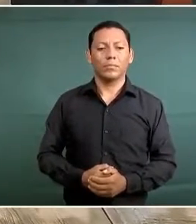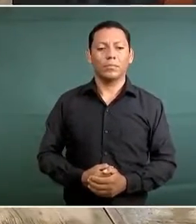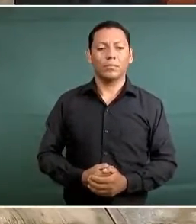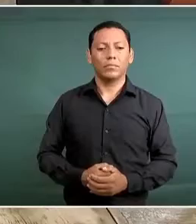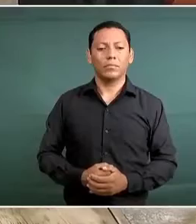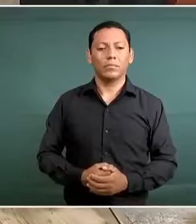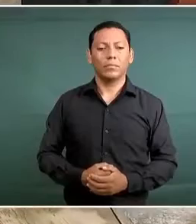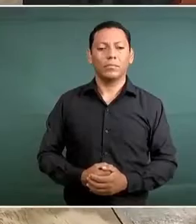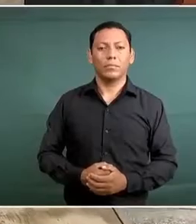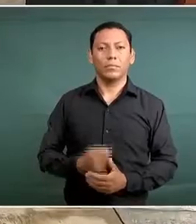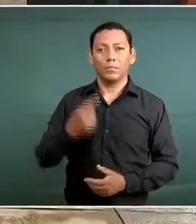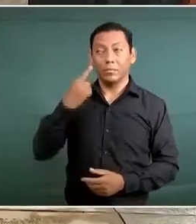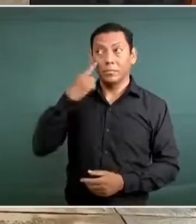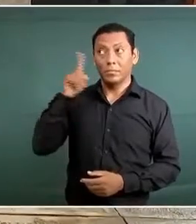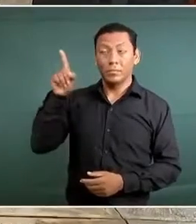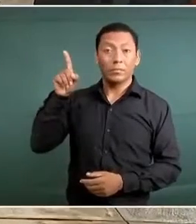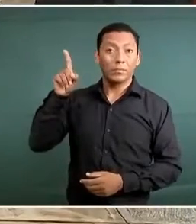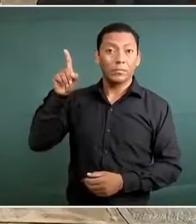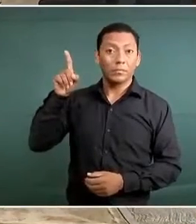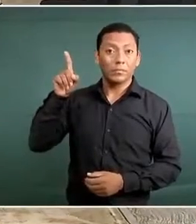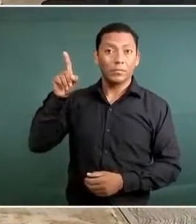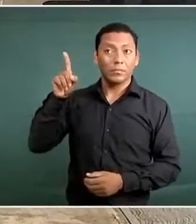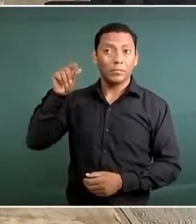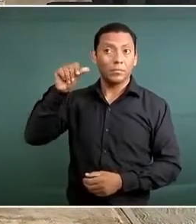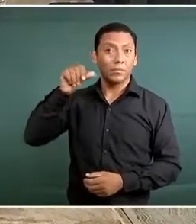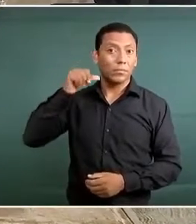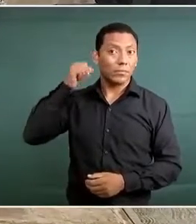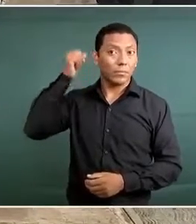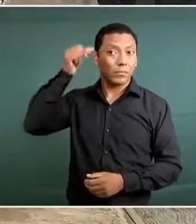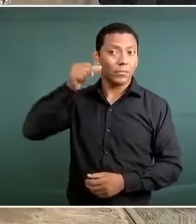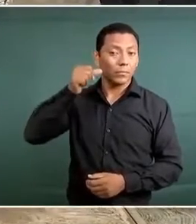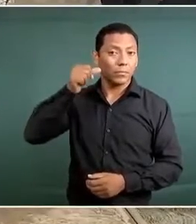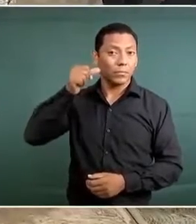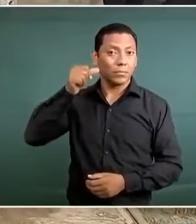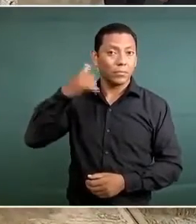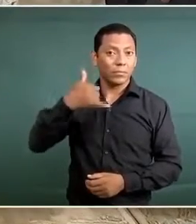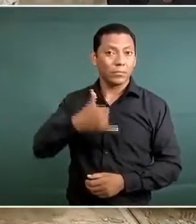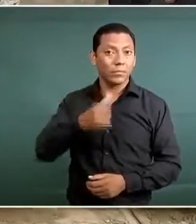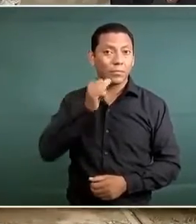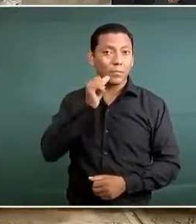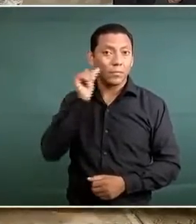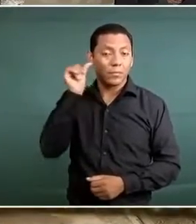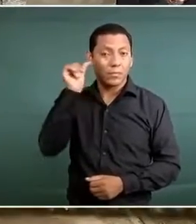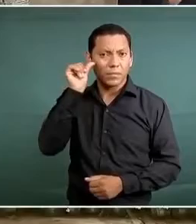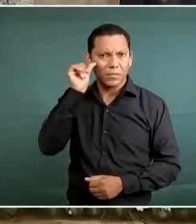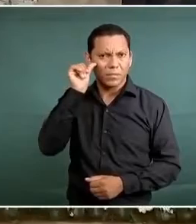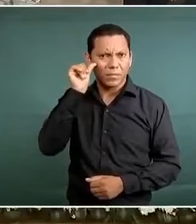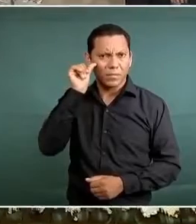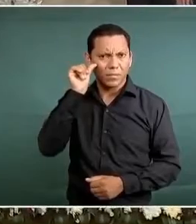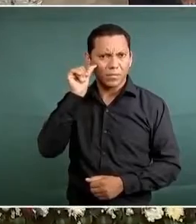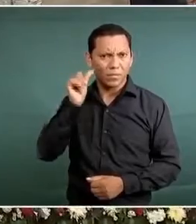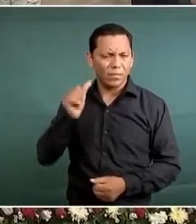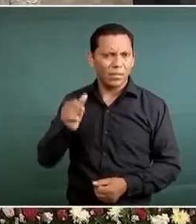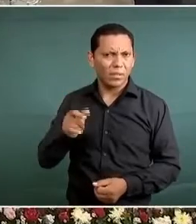desde abril y ayer pero cuál es